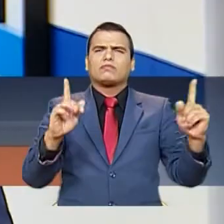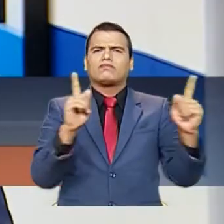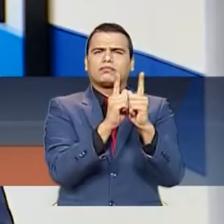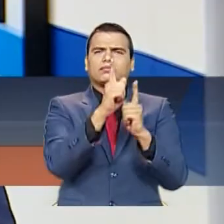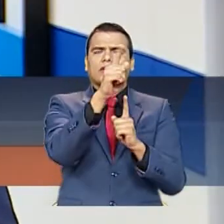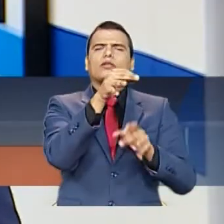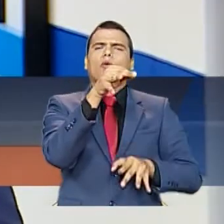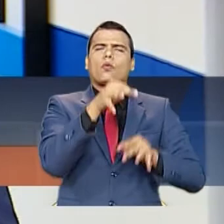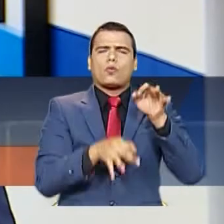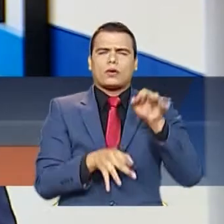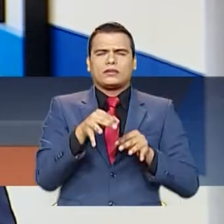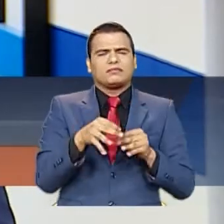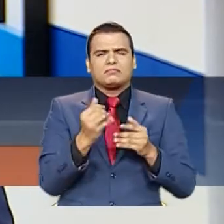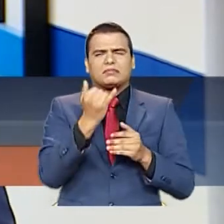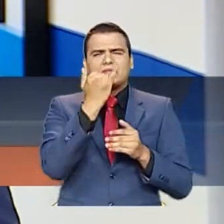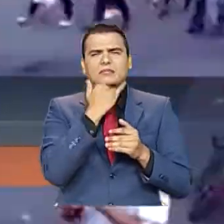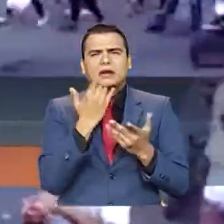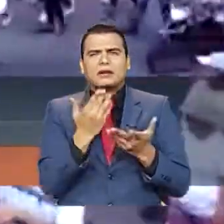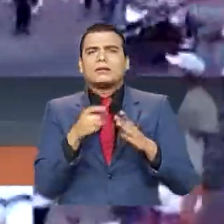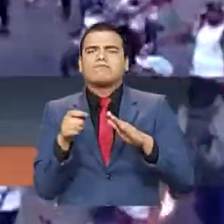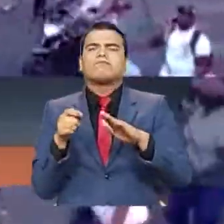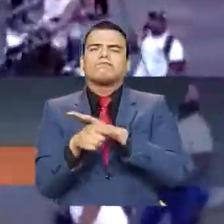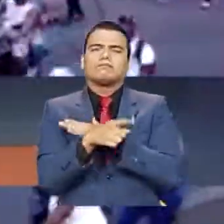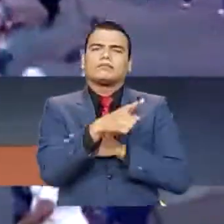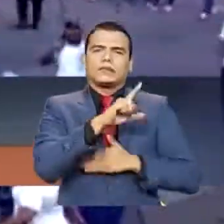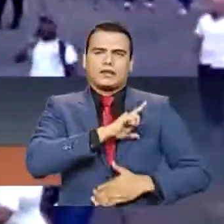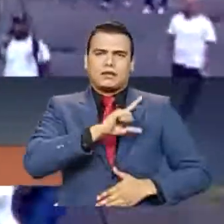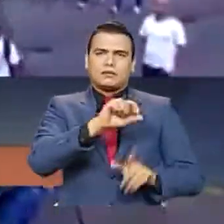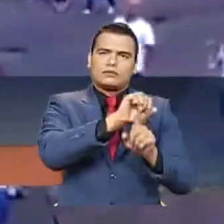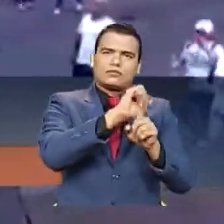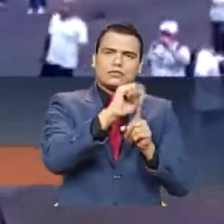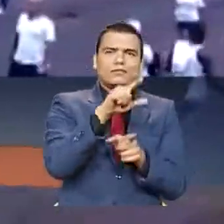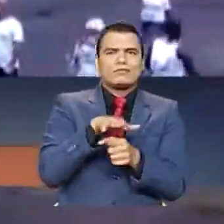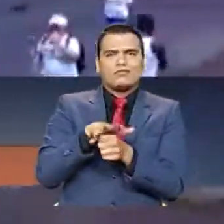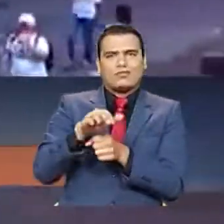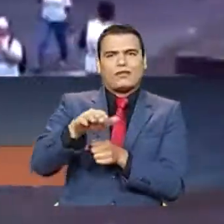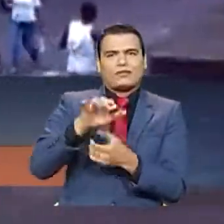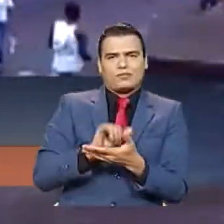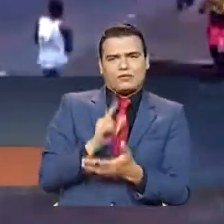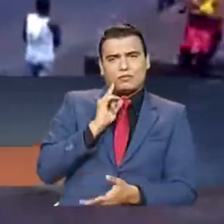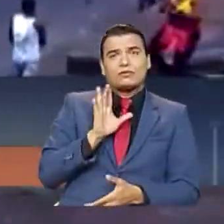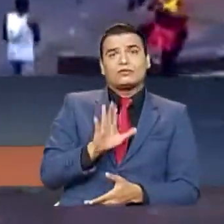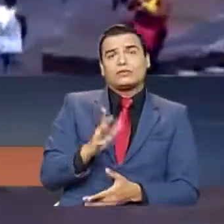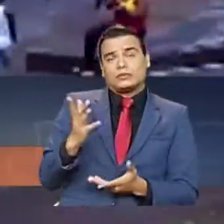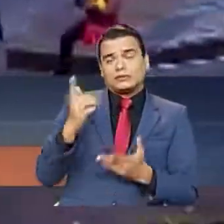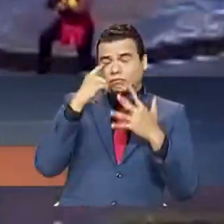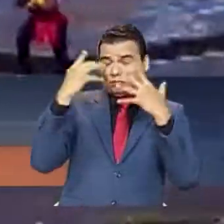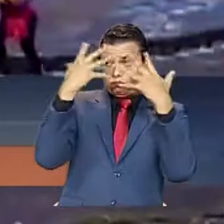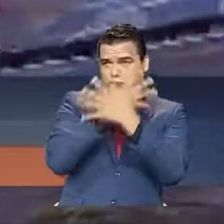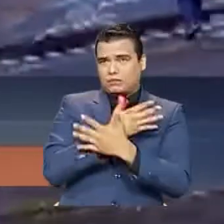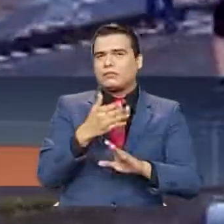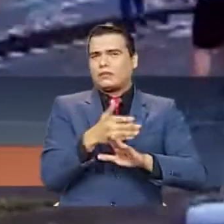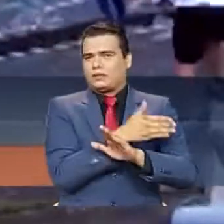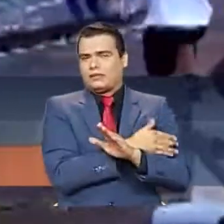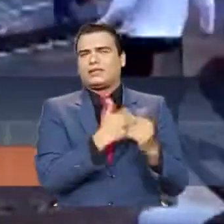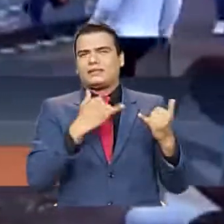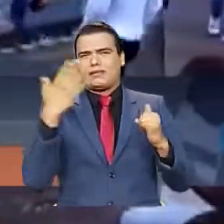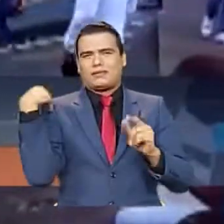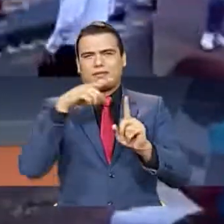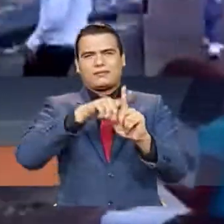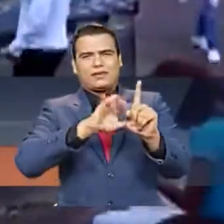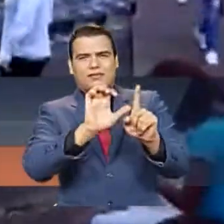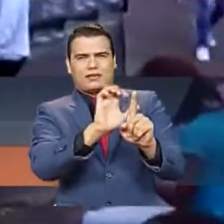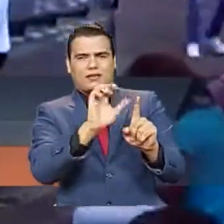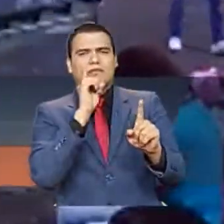delito del homicidio de este líder social de el puerto sobre el pacífico colombiano que tanta conmoción causó a principios de